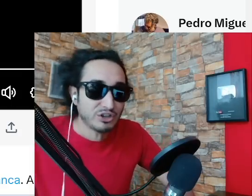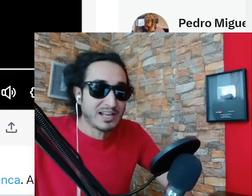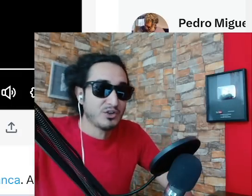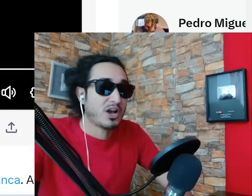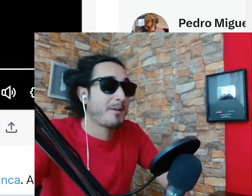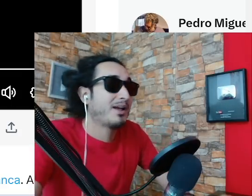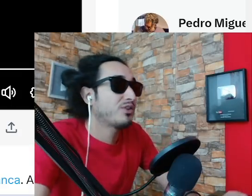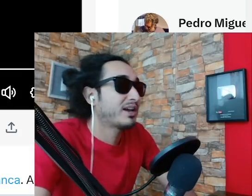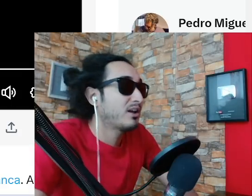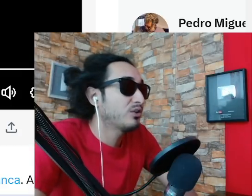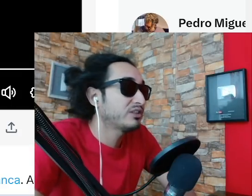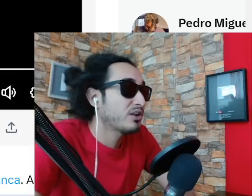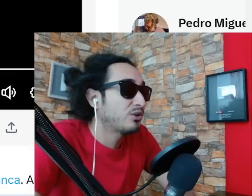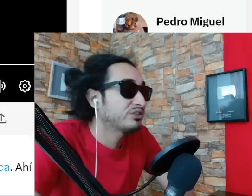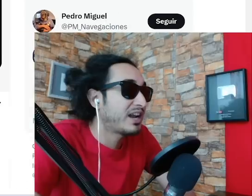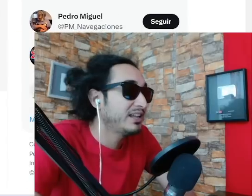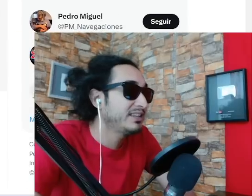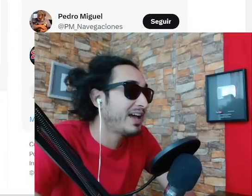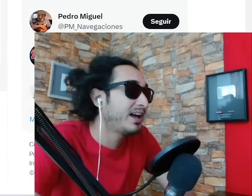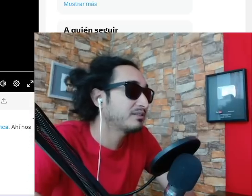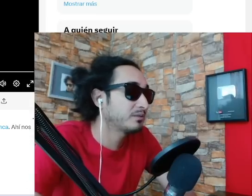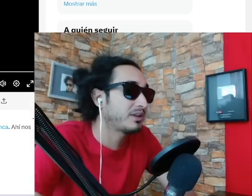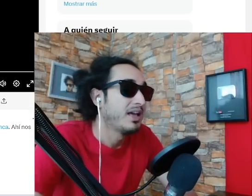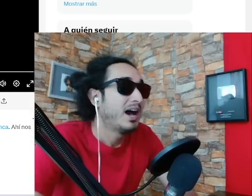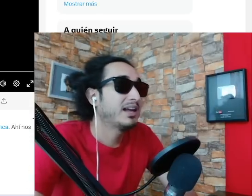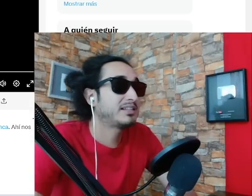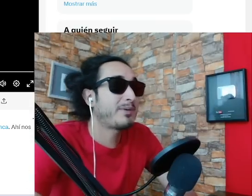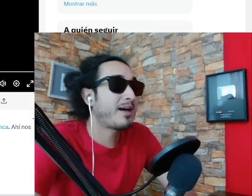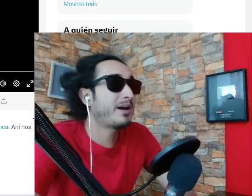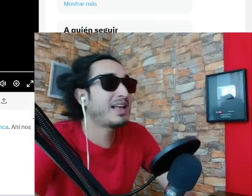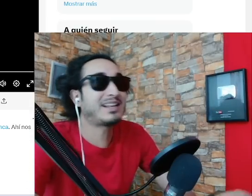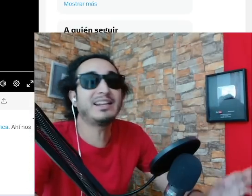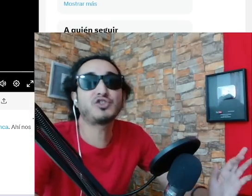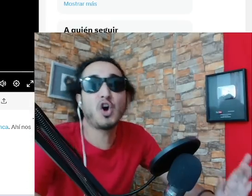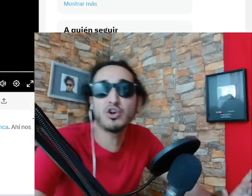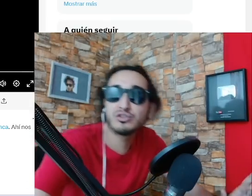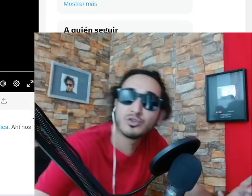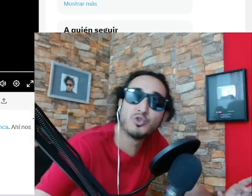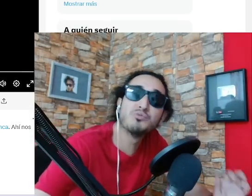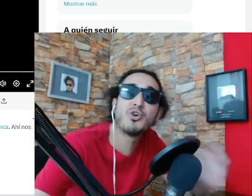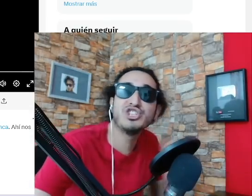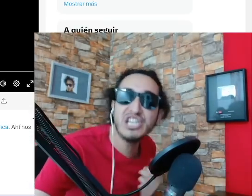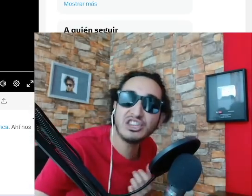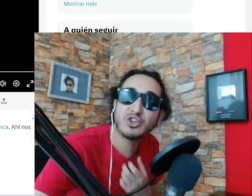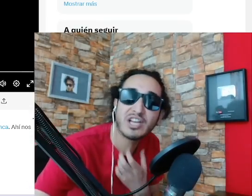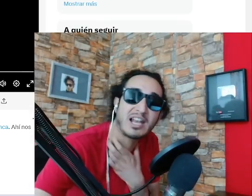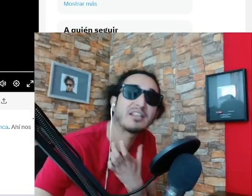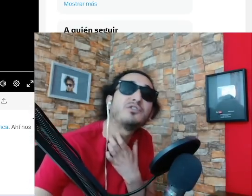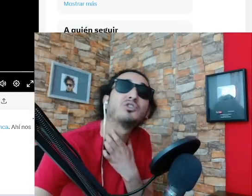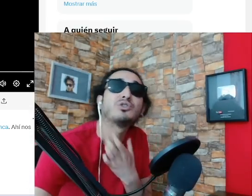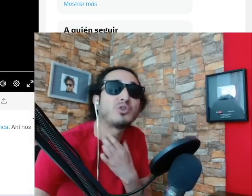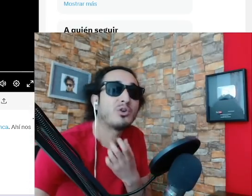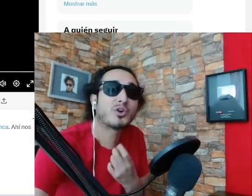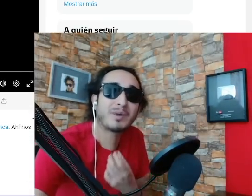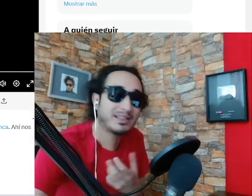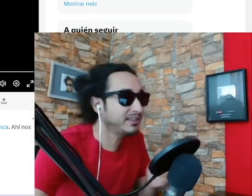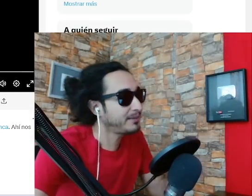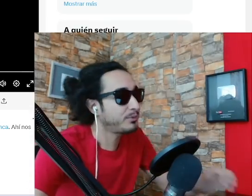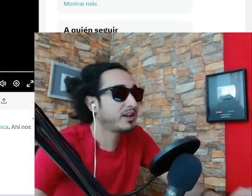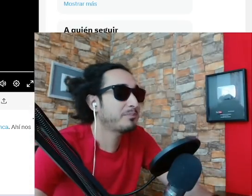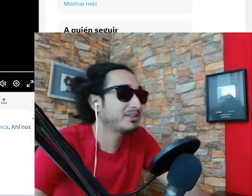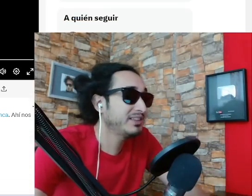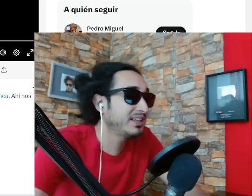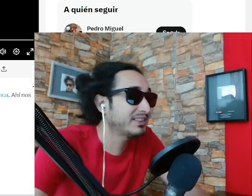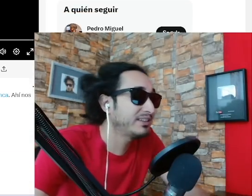compatriotas No cabe duda que los de contra líneas se va a salir todos con un moñito ya en las fotos con